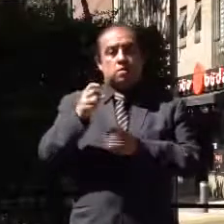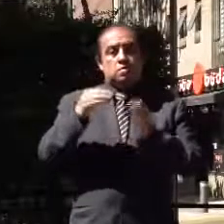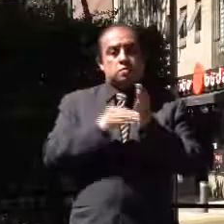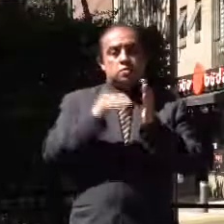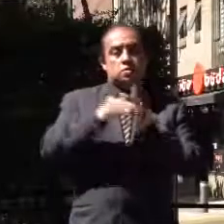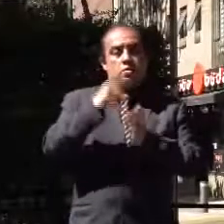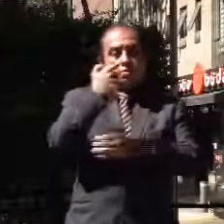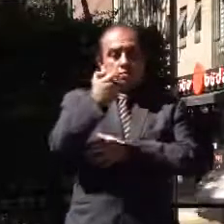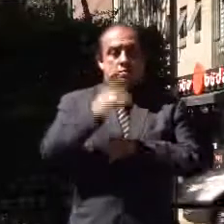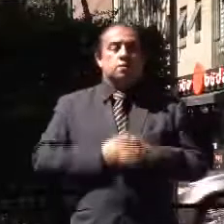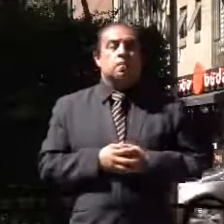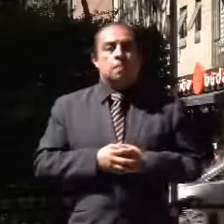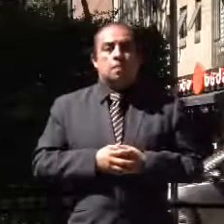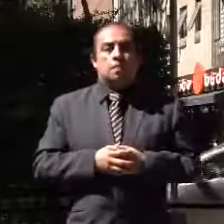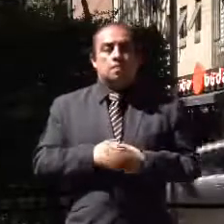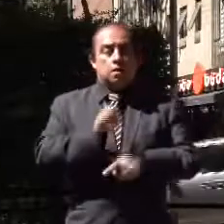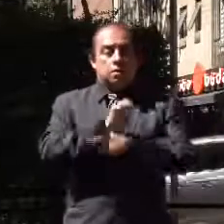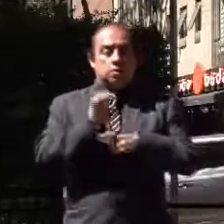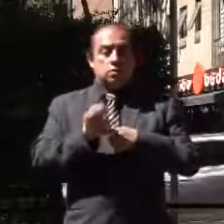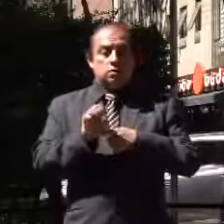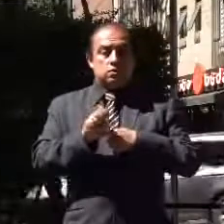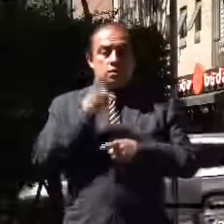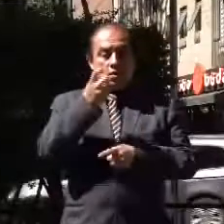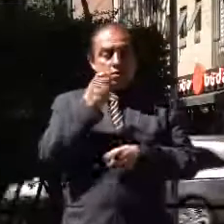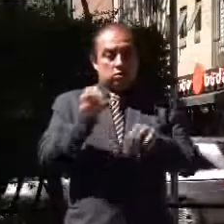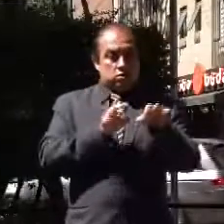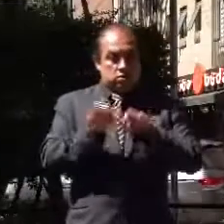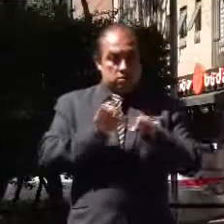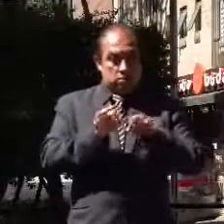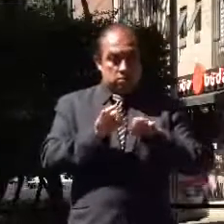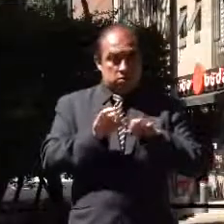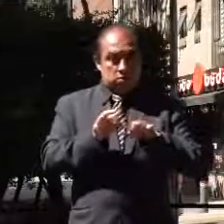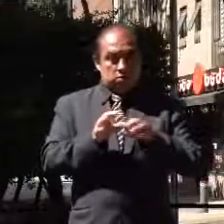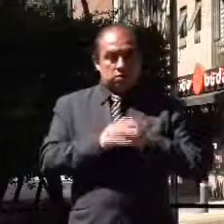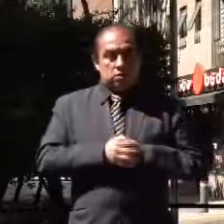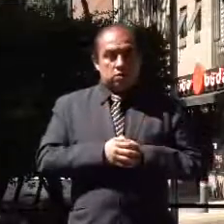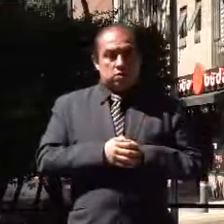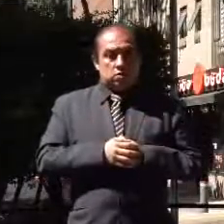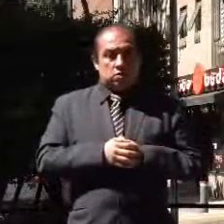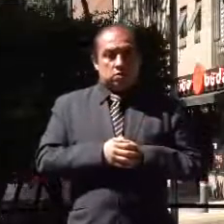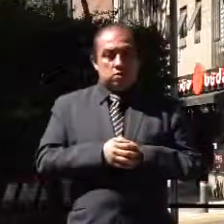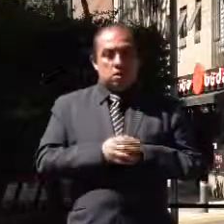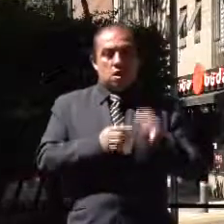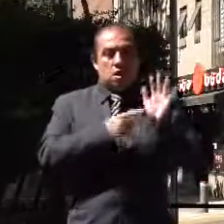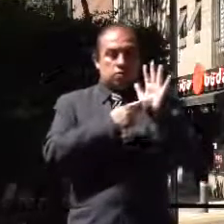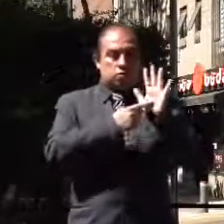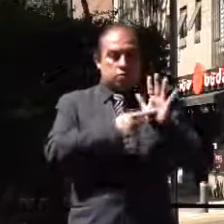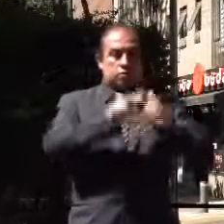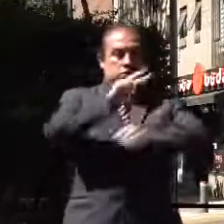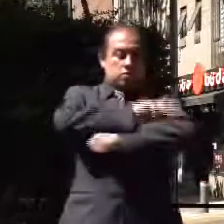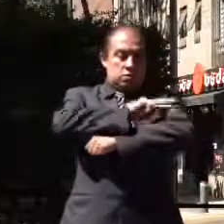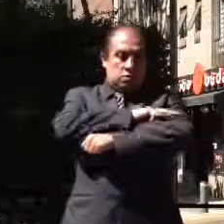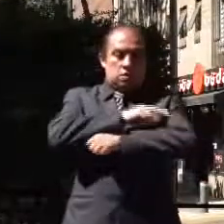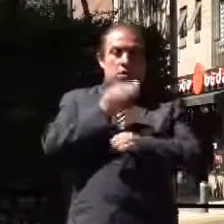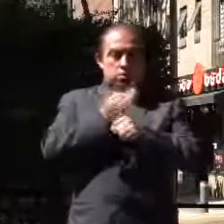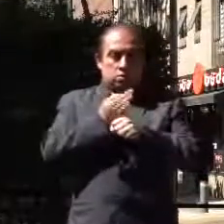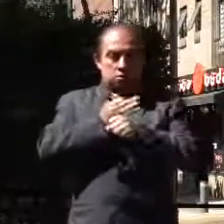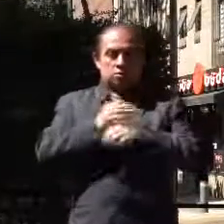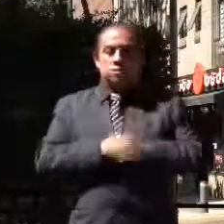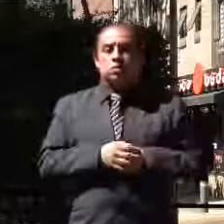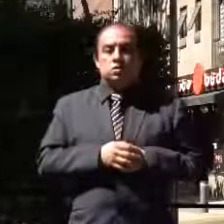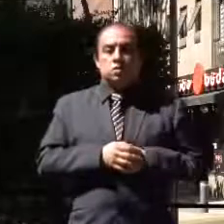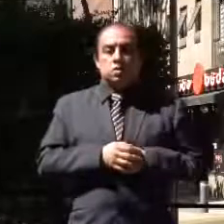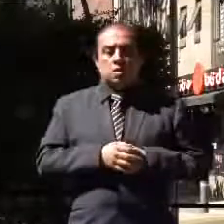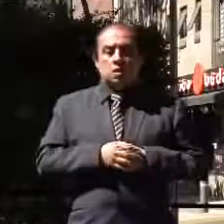Bien, entonces, estos son los trabajos. En la lámina que tenemos en la pantalla en este momento,